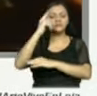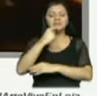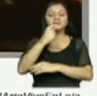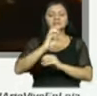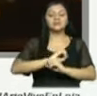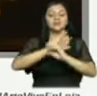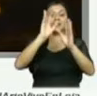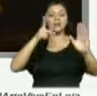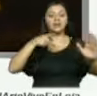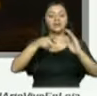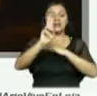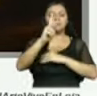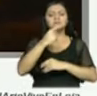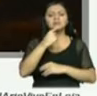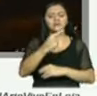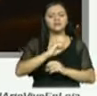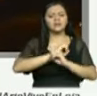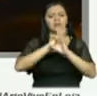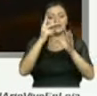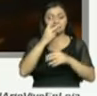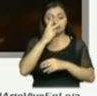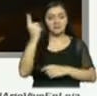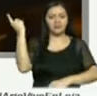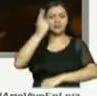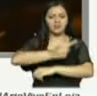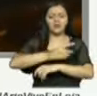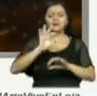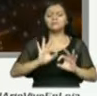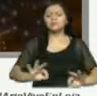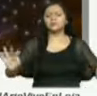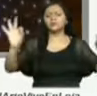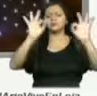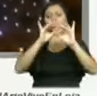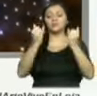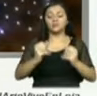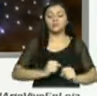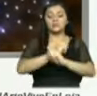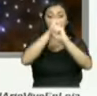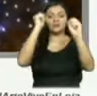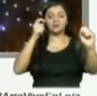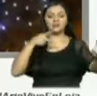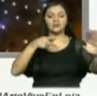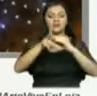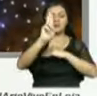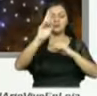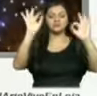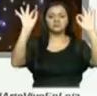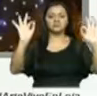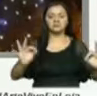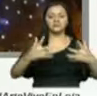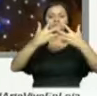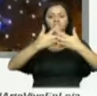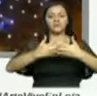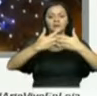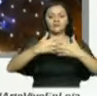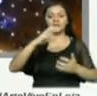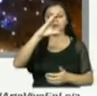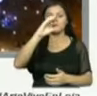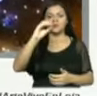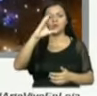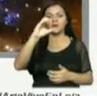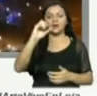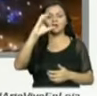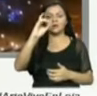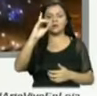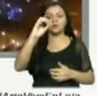de inauguración, dijo que hoy ha sido un día histórico. En la mañana se inauguró la hidroeléctrica Coca-Cola Sinclair y ahora